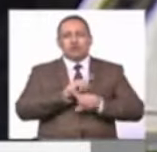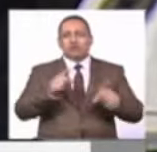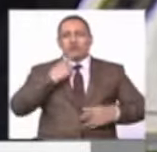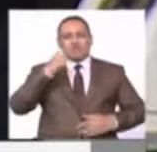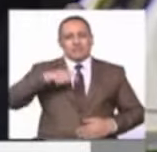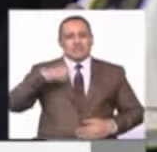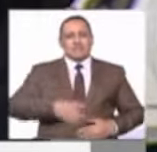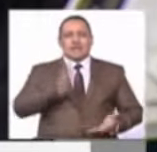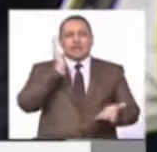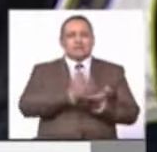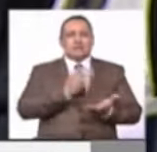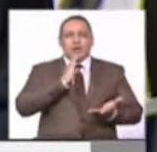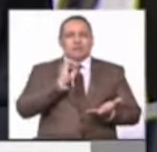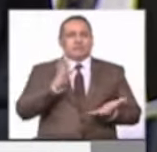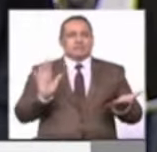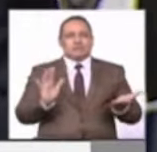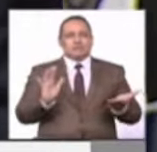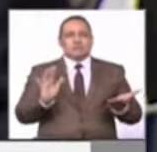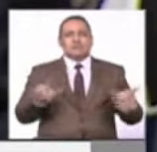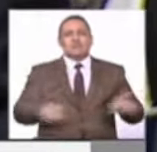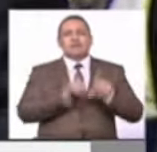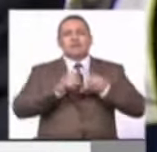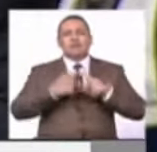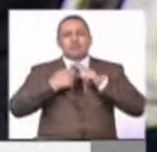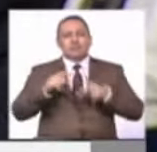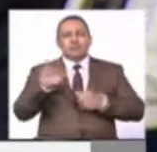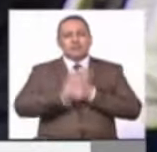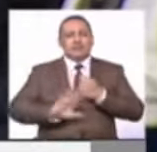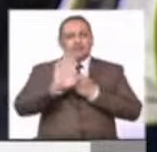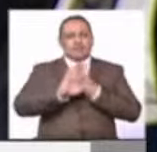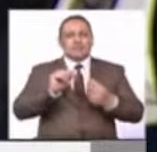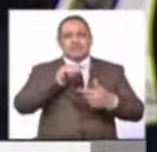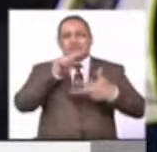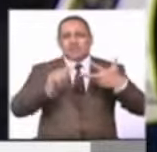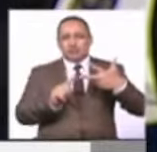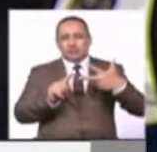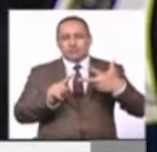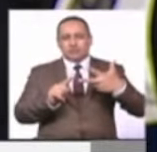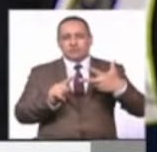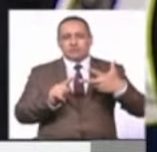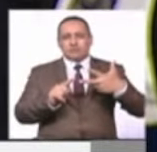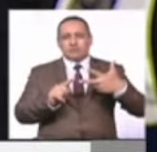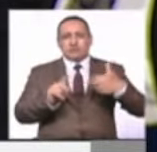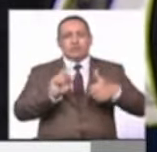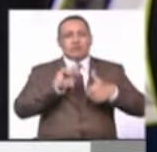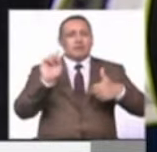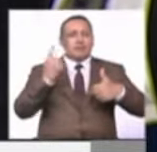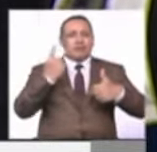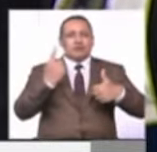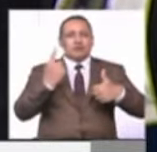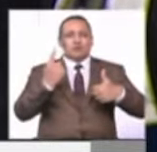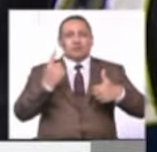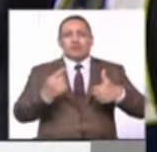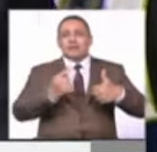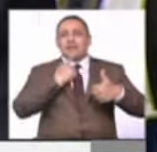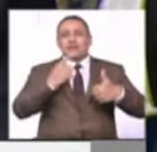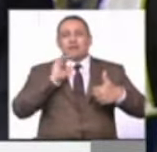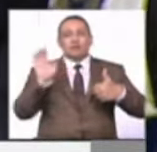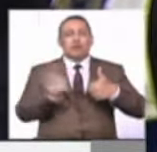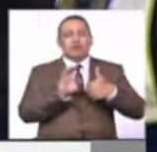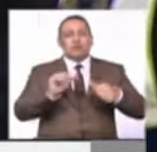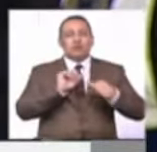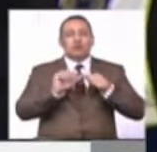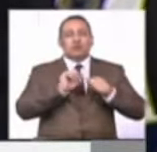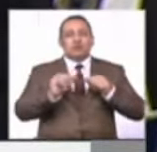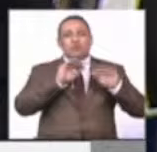la sanción que les propone inicio esta defensa precisando Tres puntos primero según los artículos